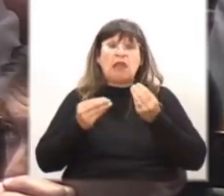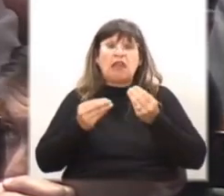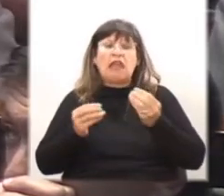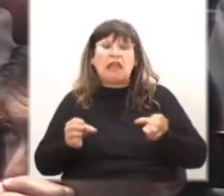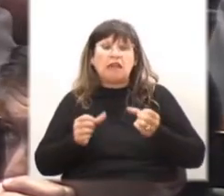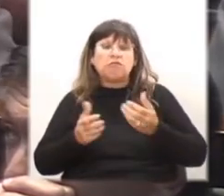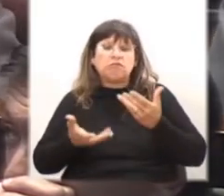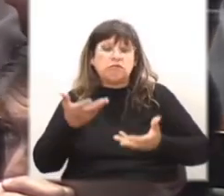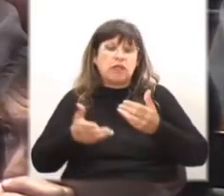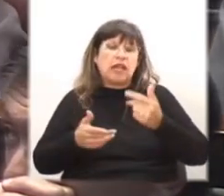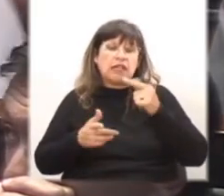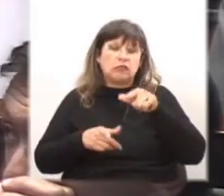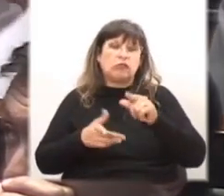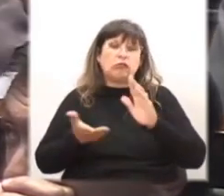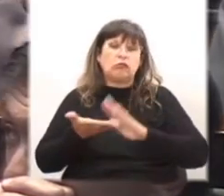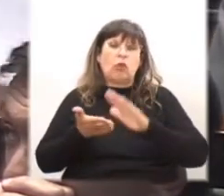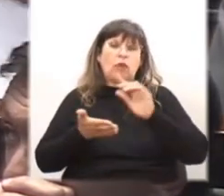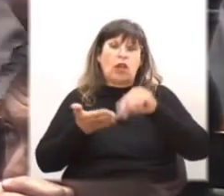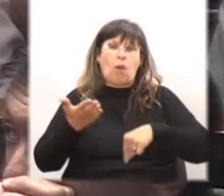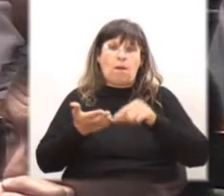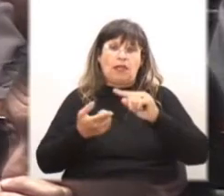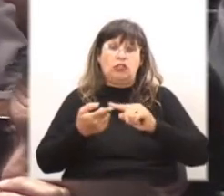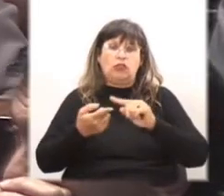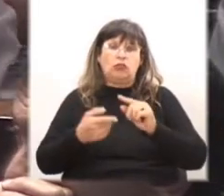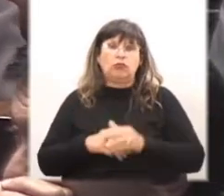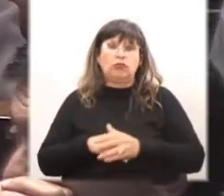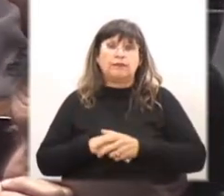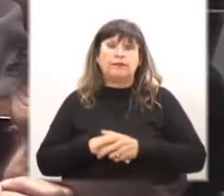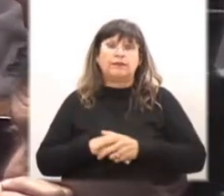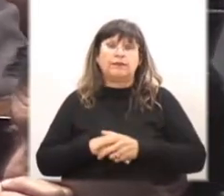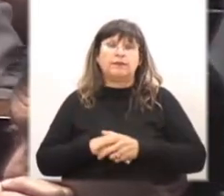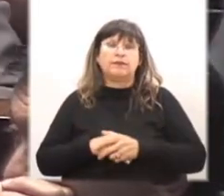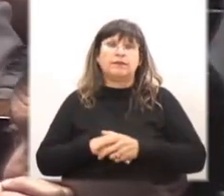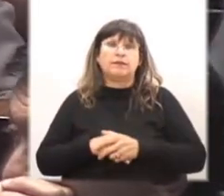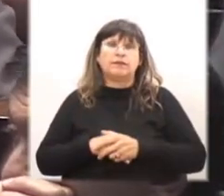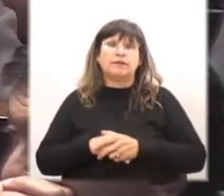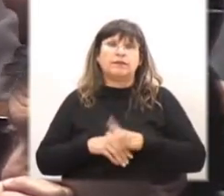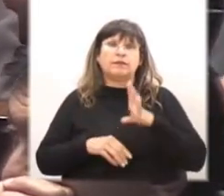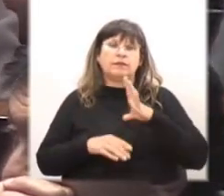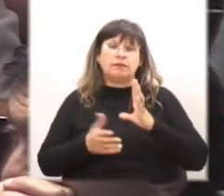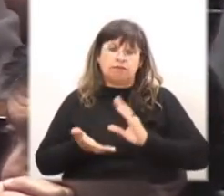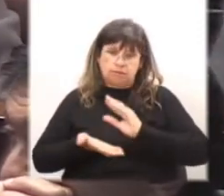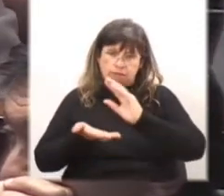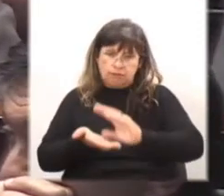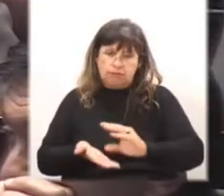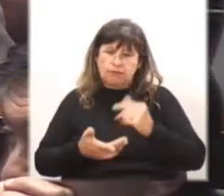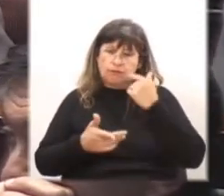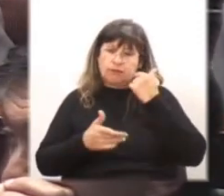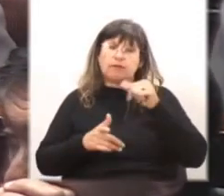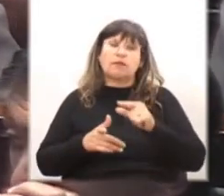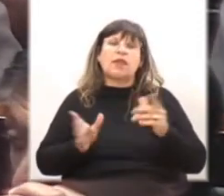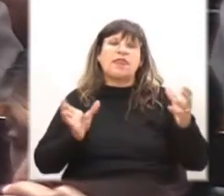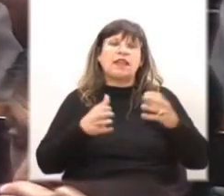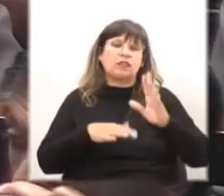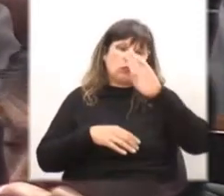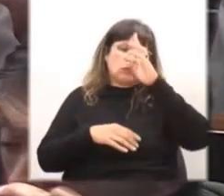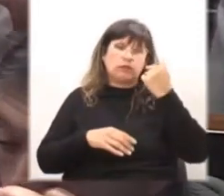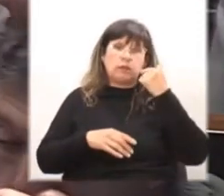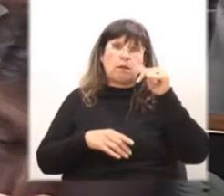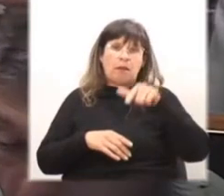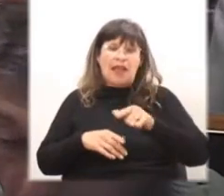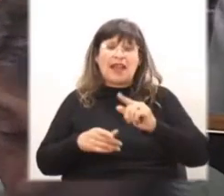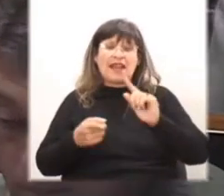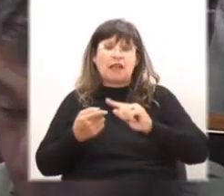Uruguay sobre ese convenio? ¿Existió un aporte económico de la delegación de Uruguay para